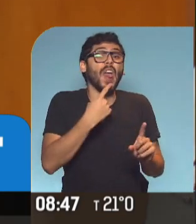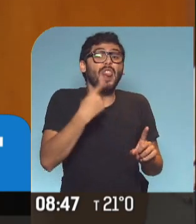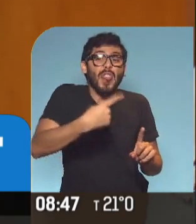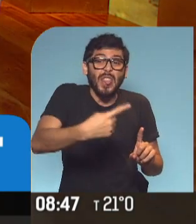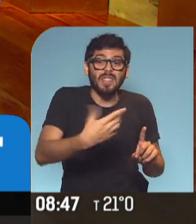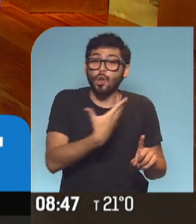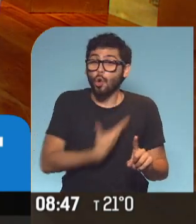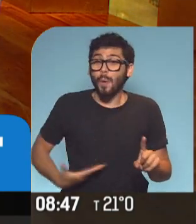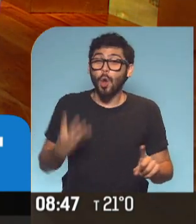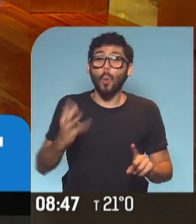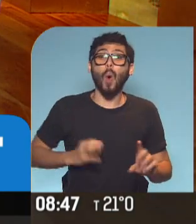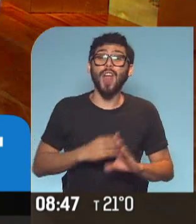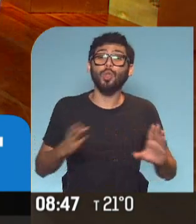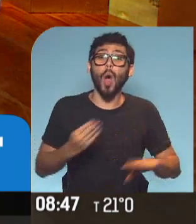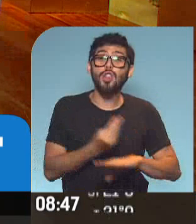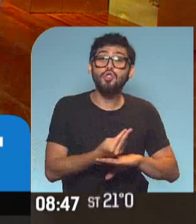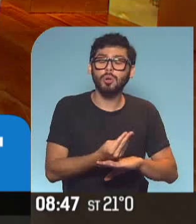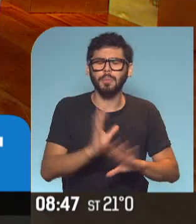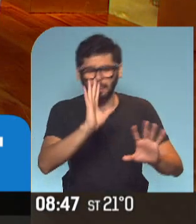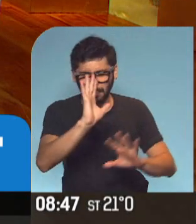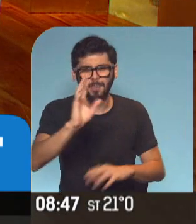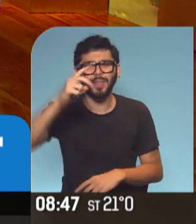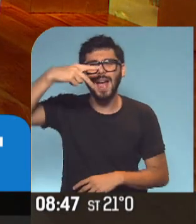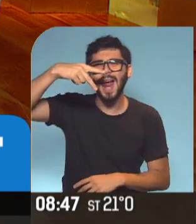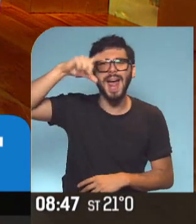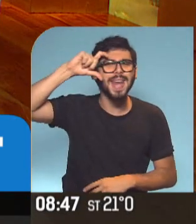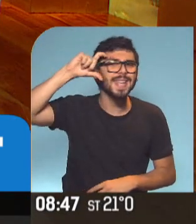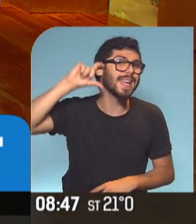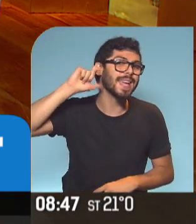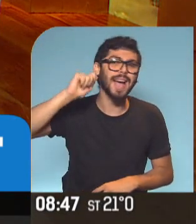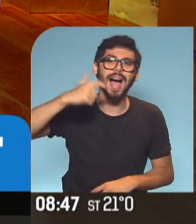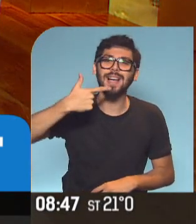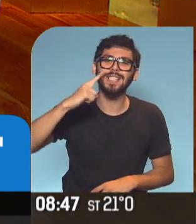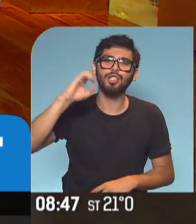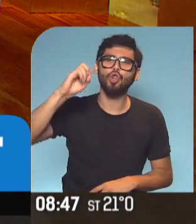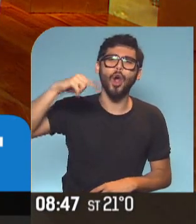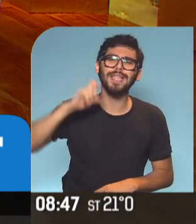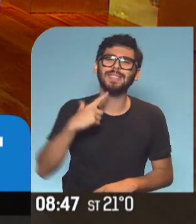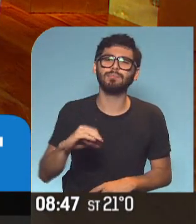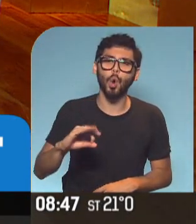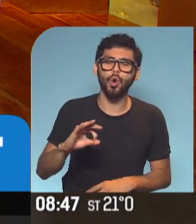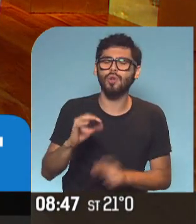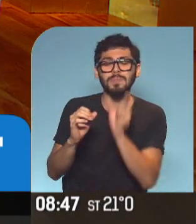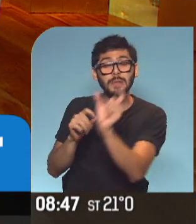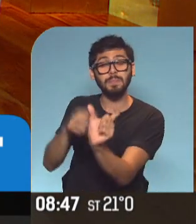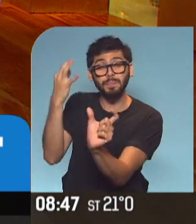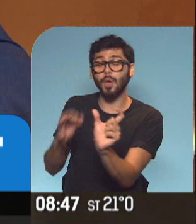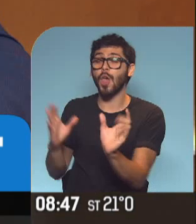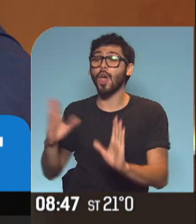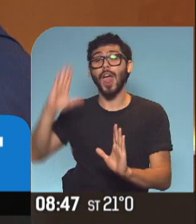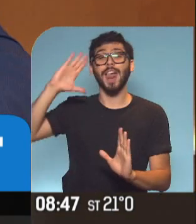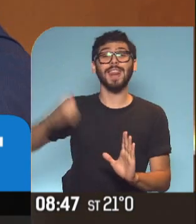pero para el concepto negacionista para no analizarlo se suele utilizar para hablar de los que niegan los crímenes de la dictadura o del